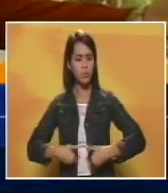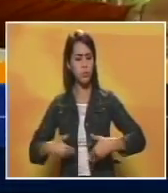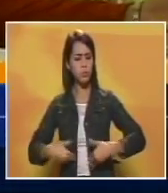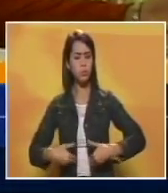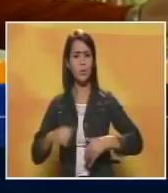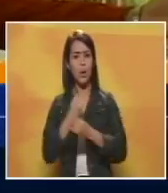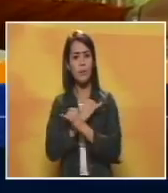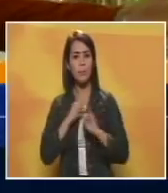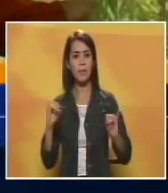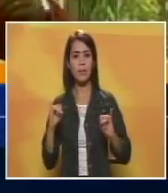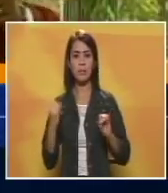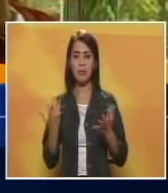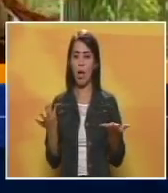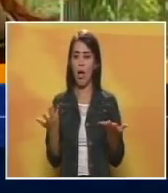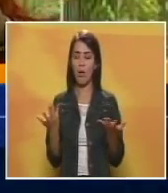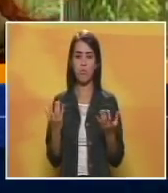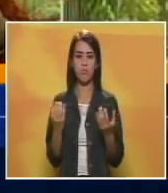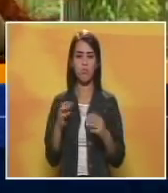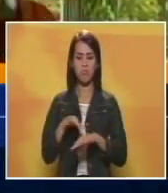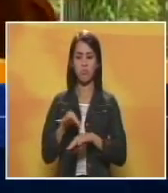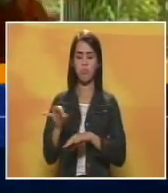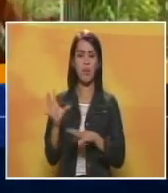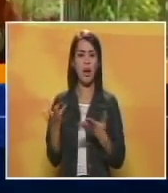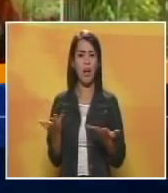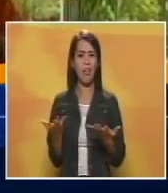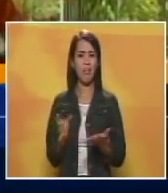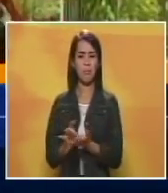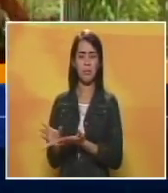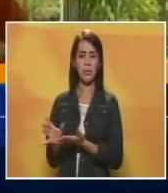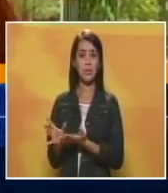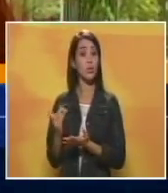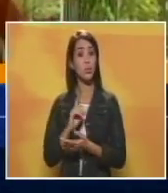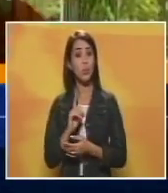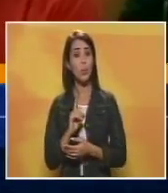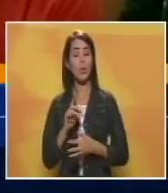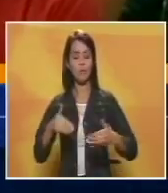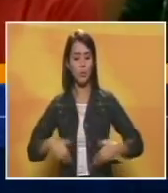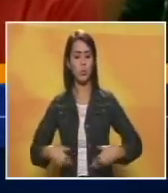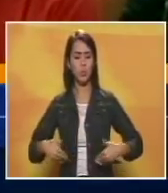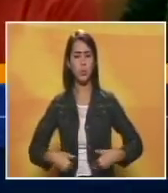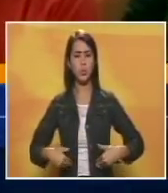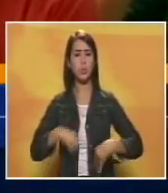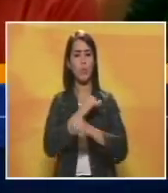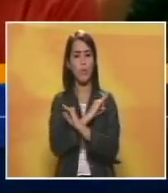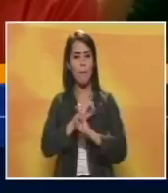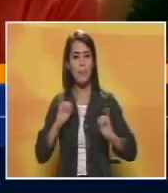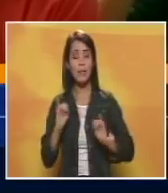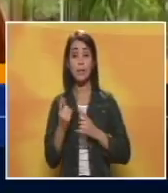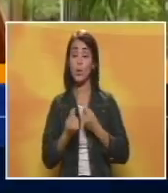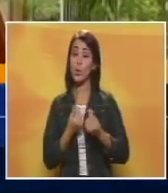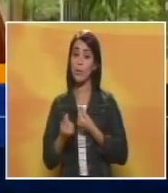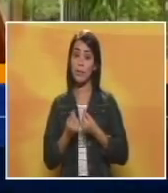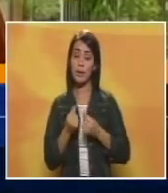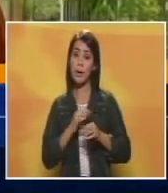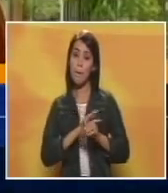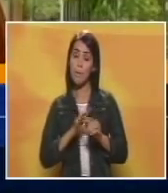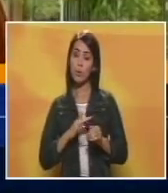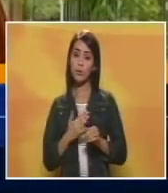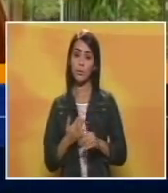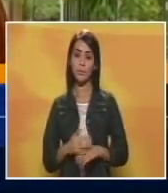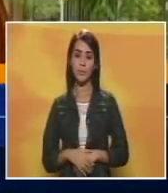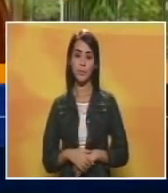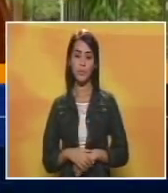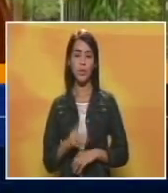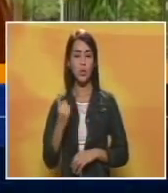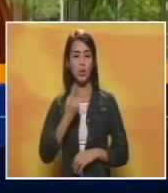tiramos por la borda? No, hay que seguir luchando por la independencia económica, monetaria, y solo con